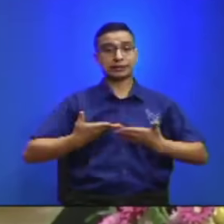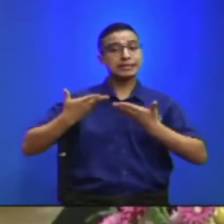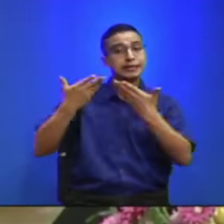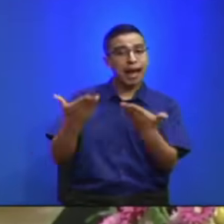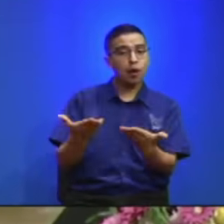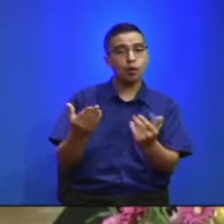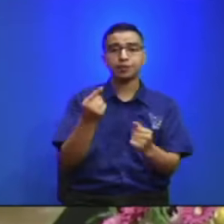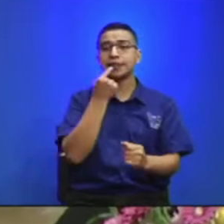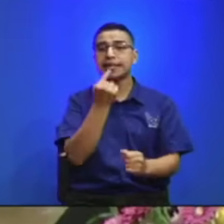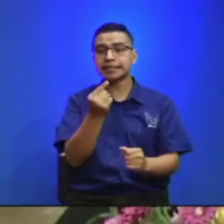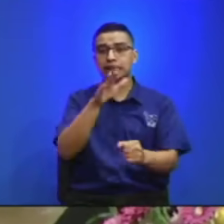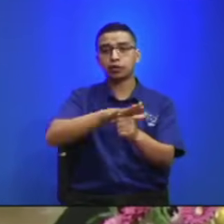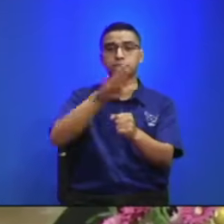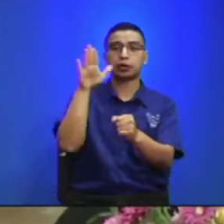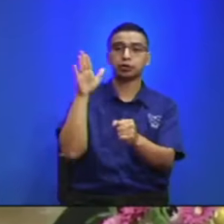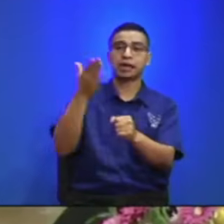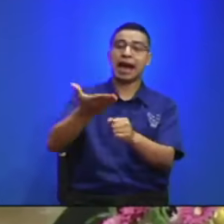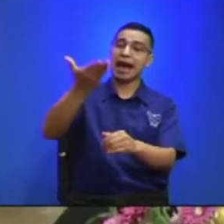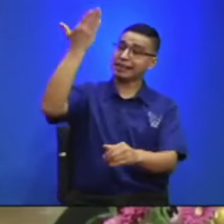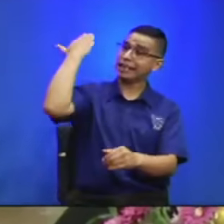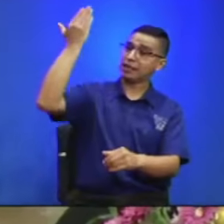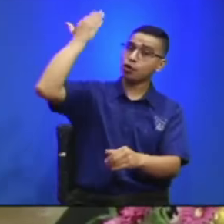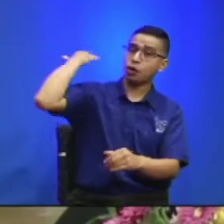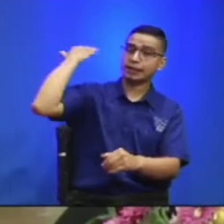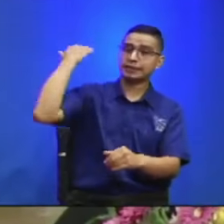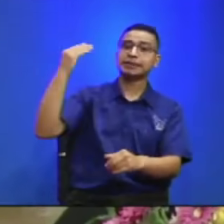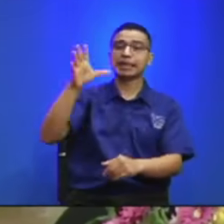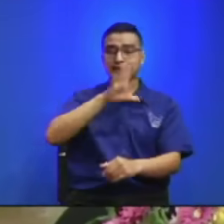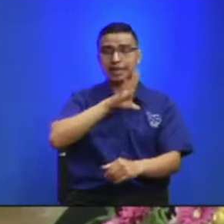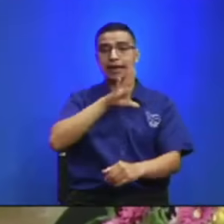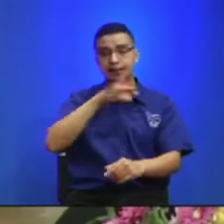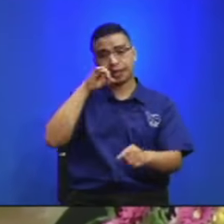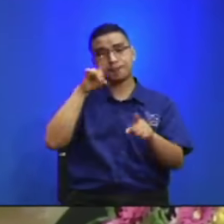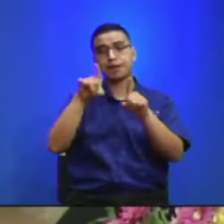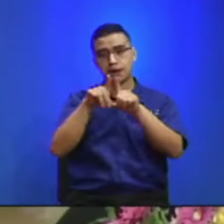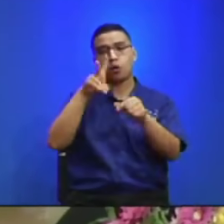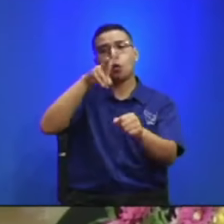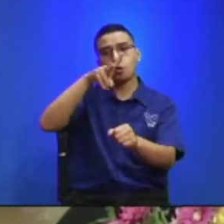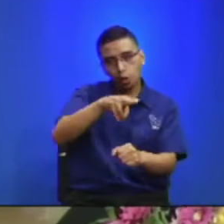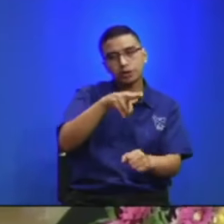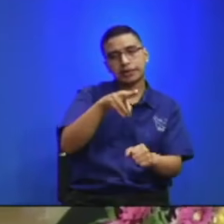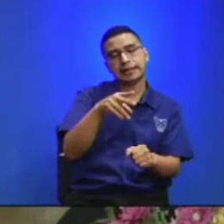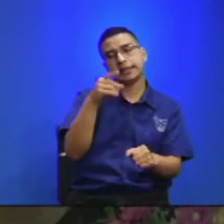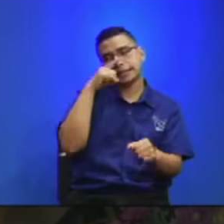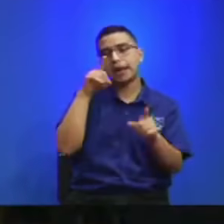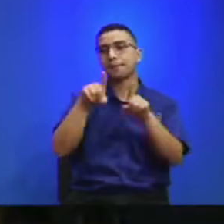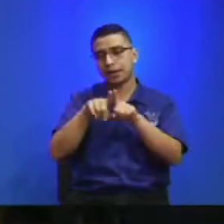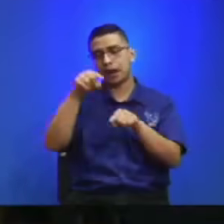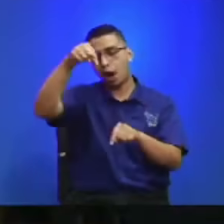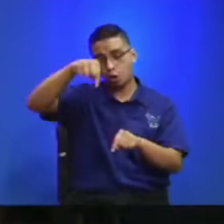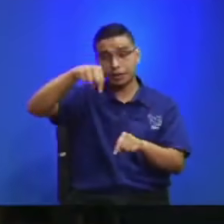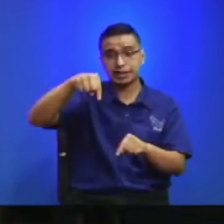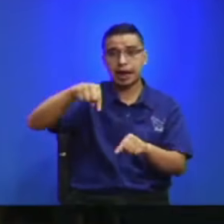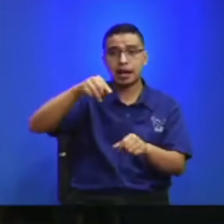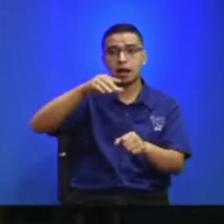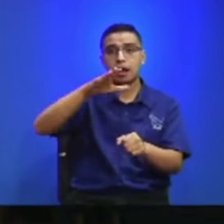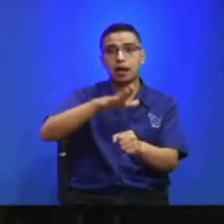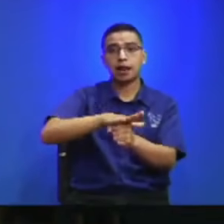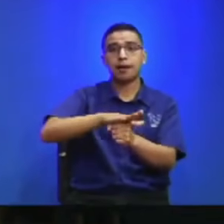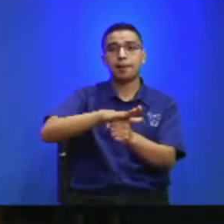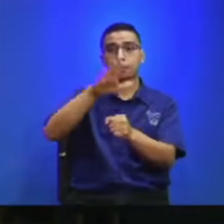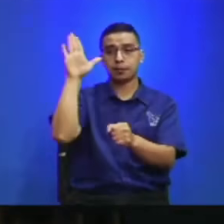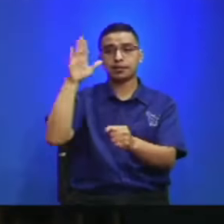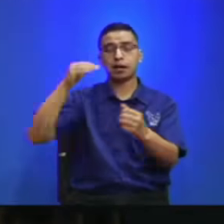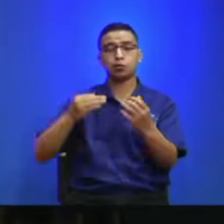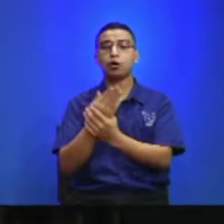que se los pactos que se hicieron allá tenían corta mientos y el pacto nuevo también tenían corta